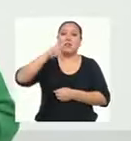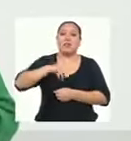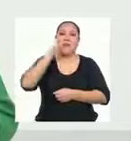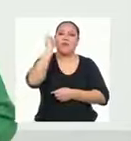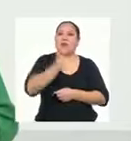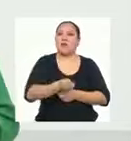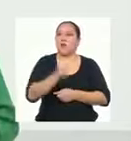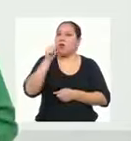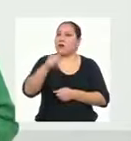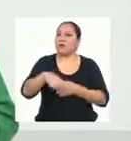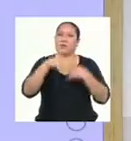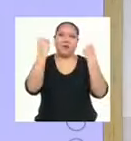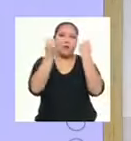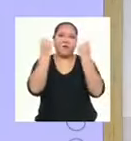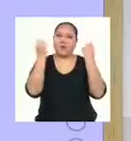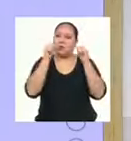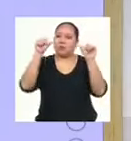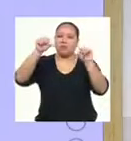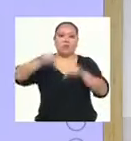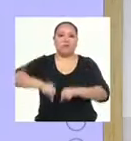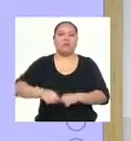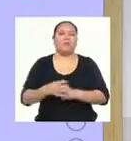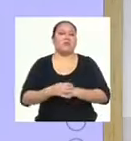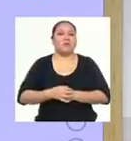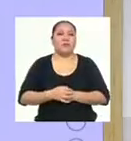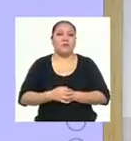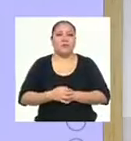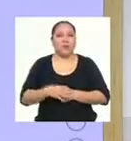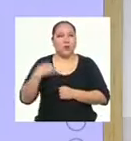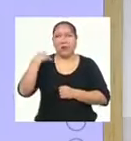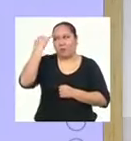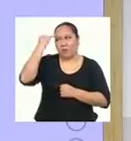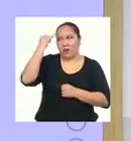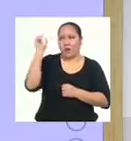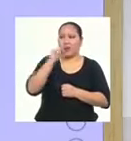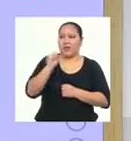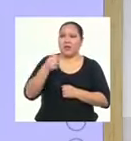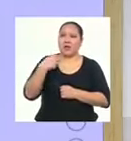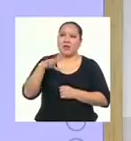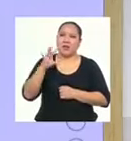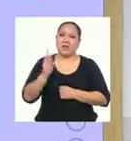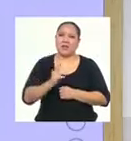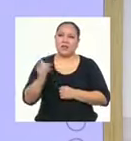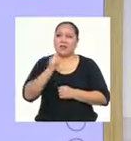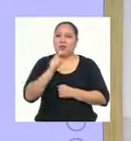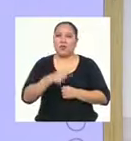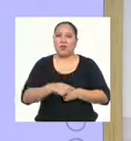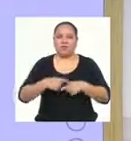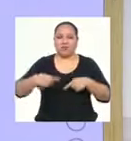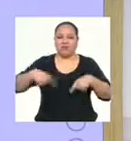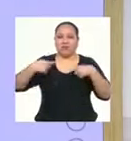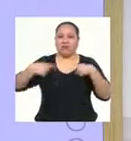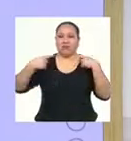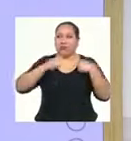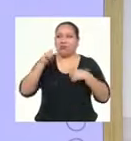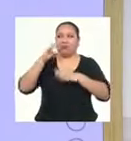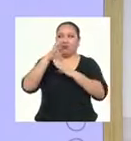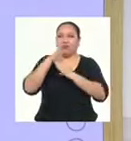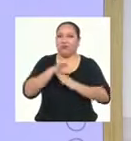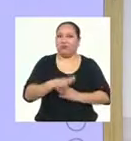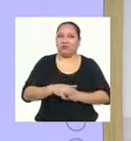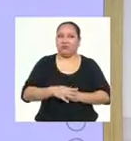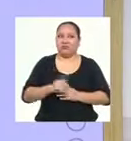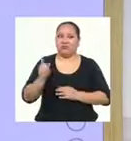por considerarse una fiesta pagana. Imagino que en el siglo XVI no había mucha lucha contra la discriminación,